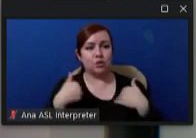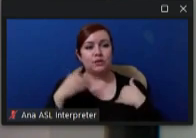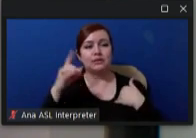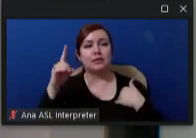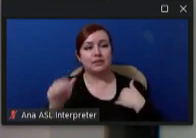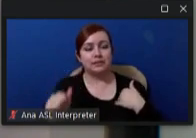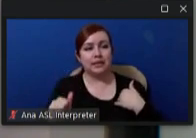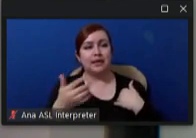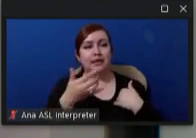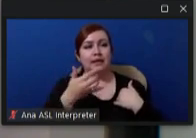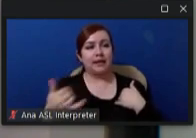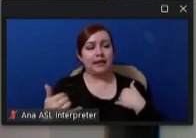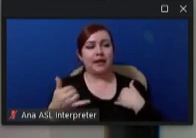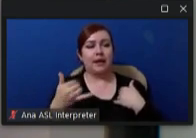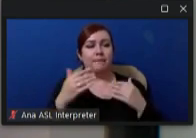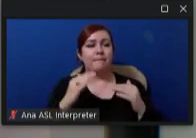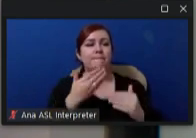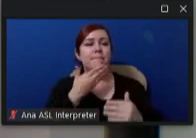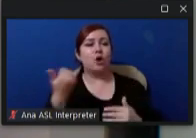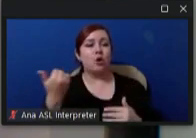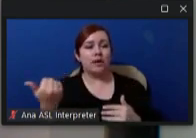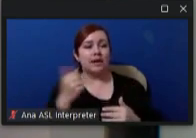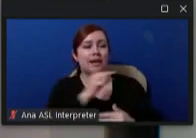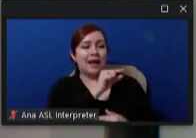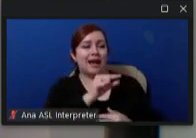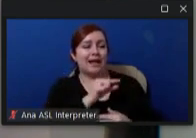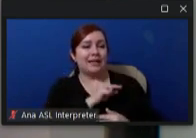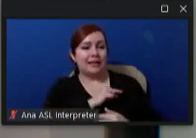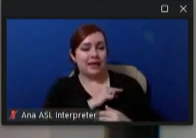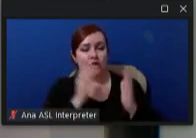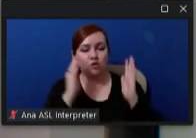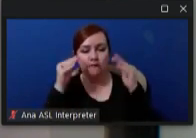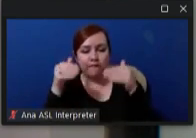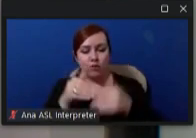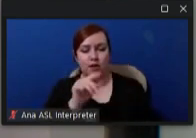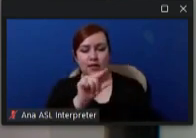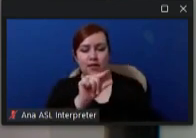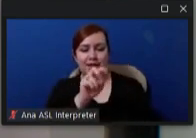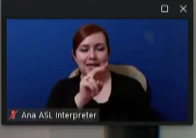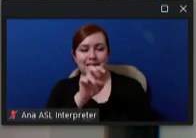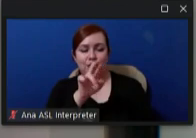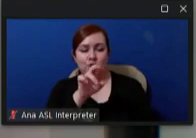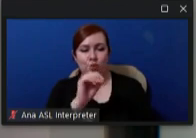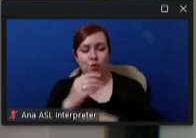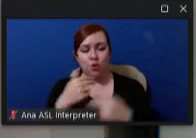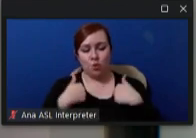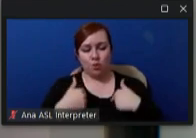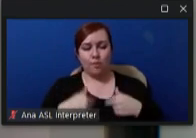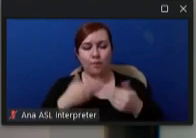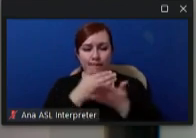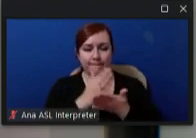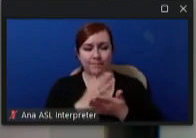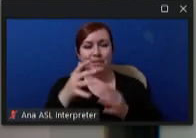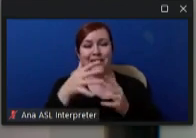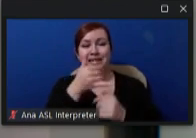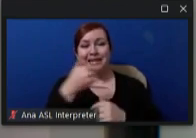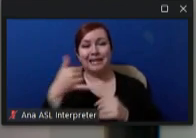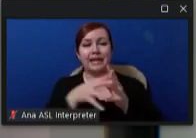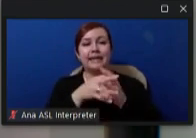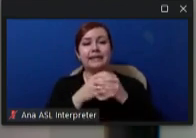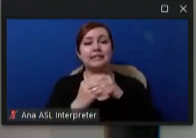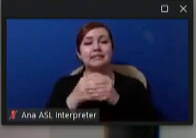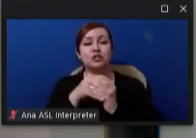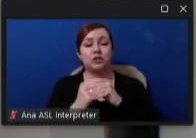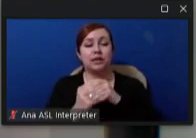de la calidad de los servicios, desde un enfoque de género, de derechos humanos y de interseccionalidad. Cedo la palabra